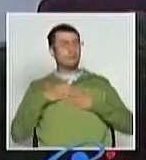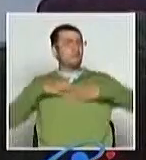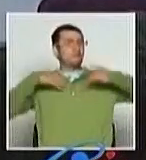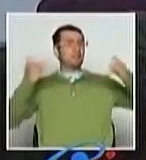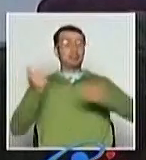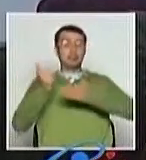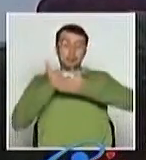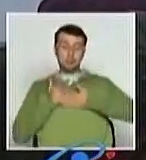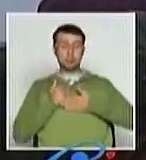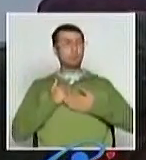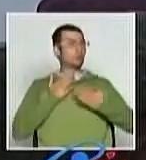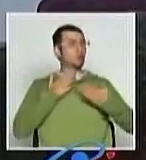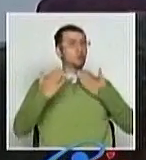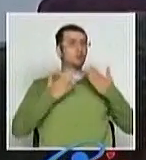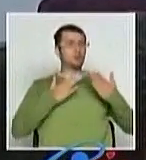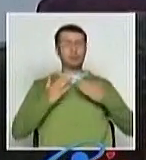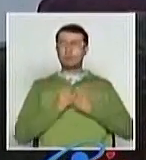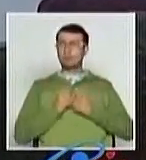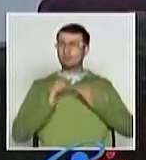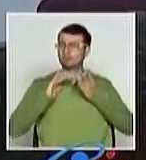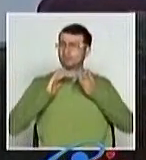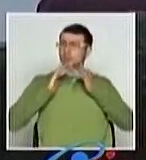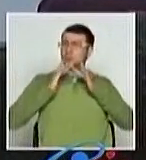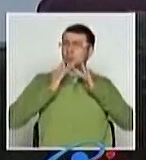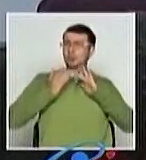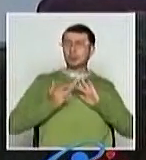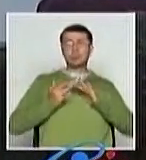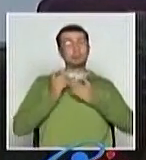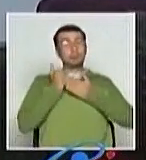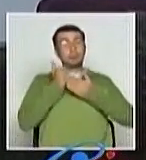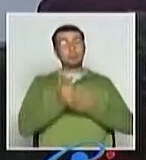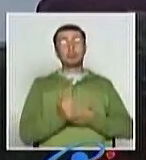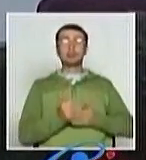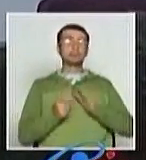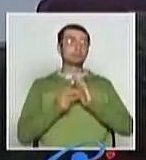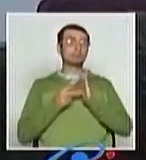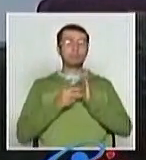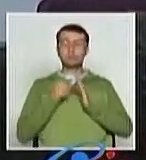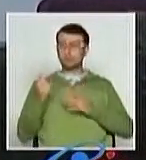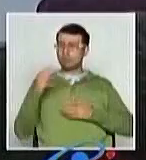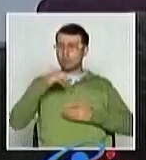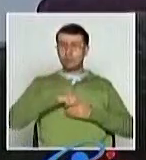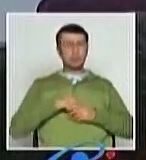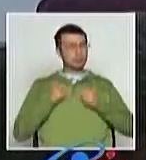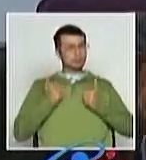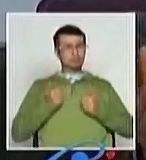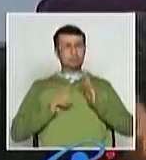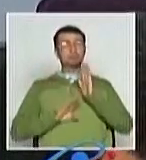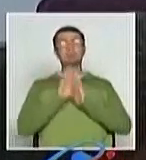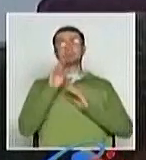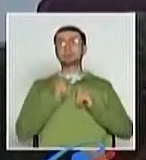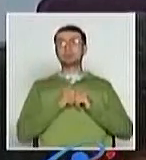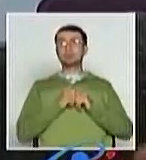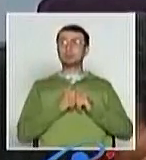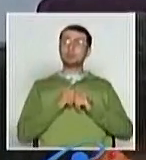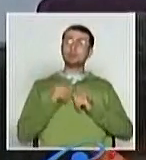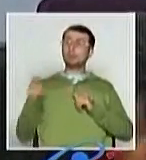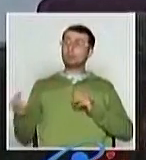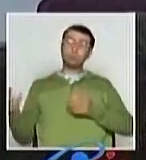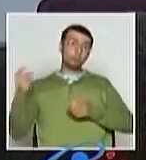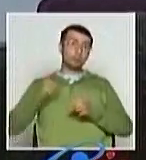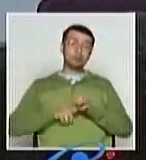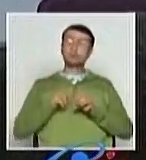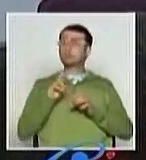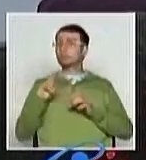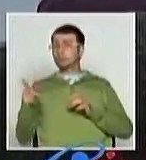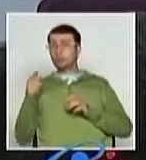oxitocina es la molécula de la empatía con el otro la oxitocina es la molécula del bienestar junto con otra molécula que